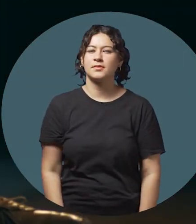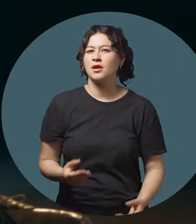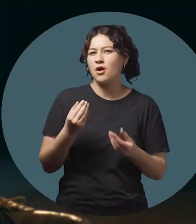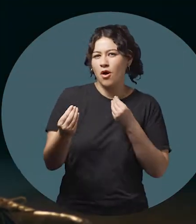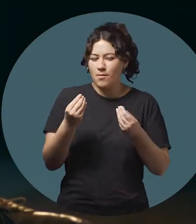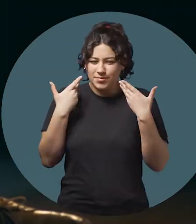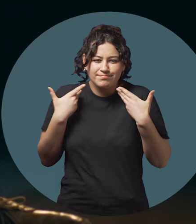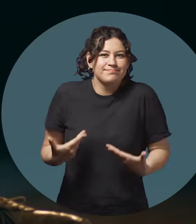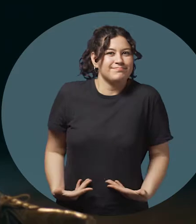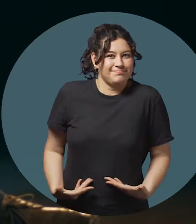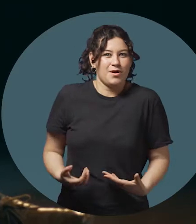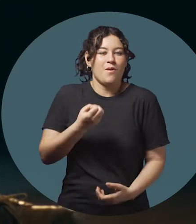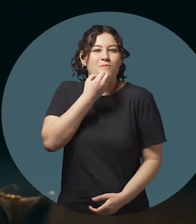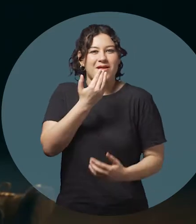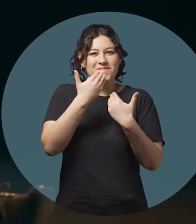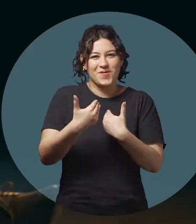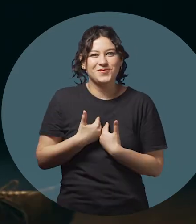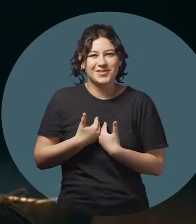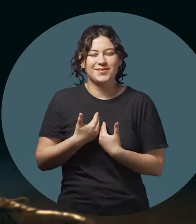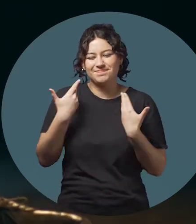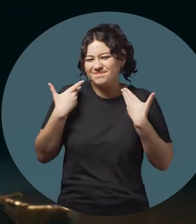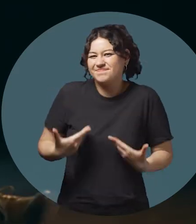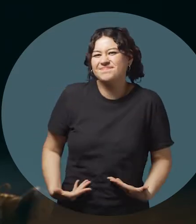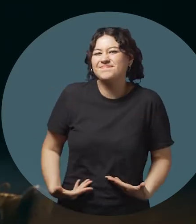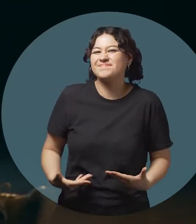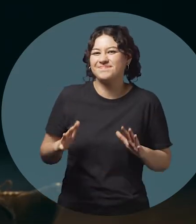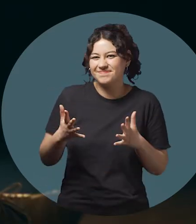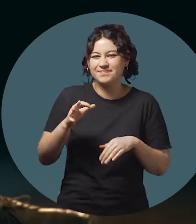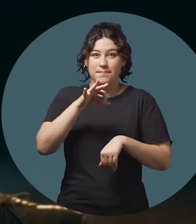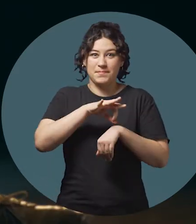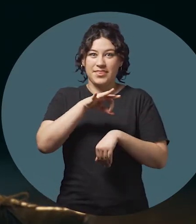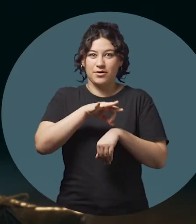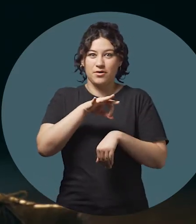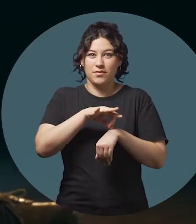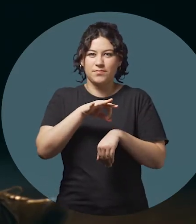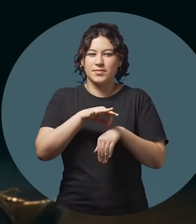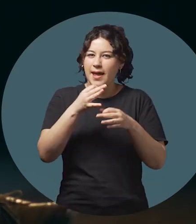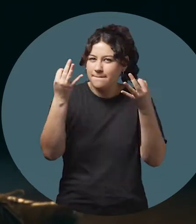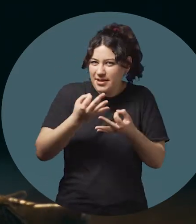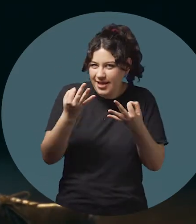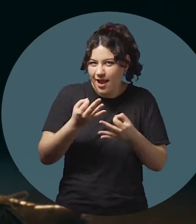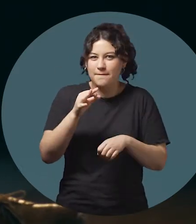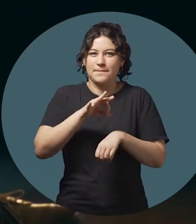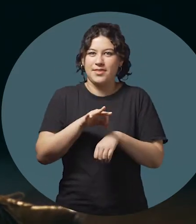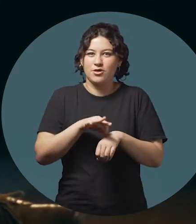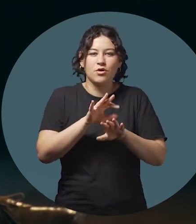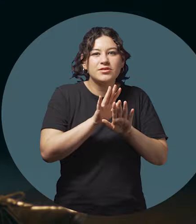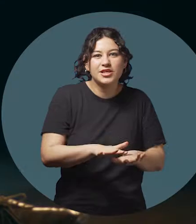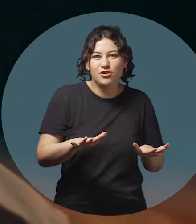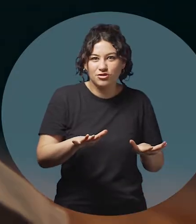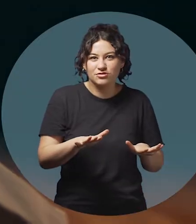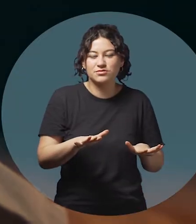¿Cómo me defino? Es buena pregunta. Me defino como médico, específicamente como médico